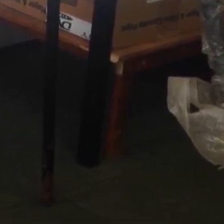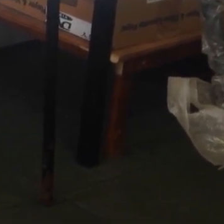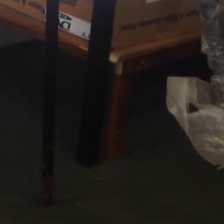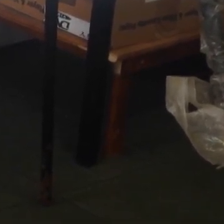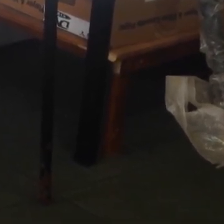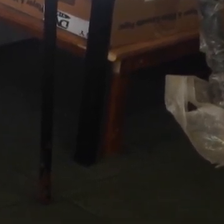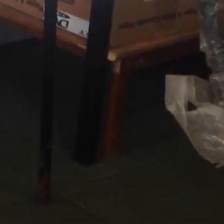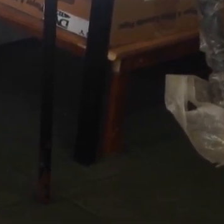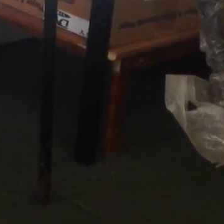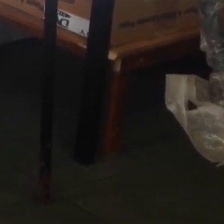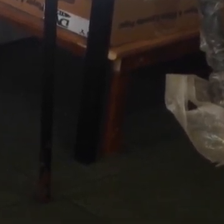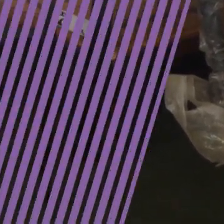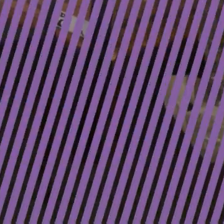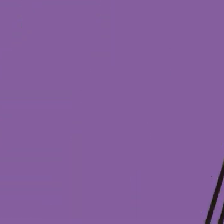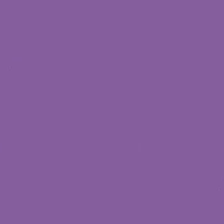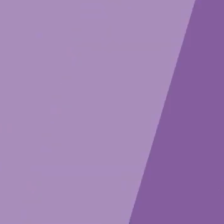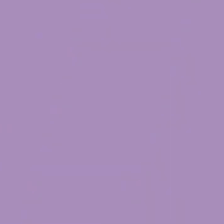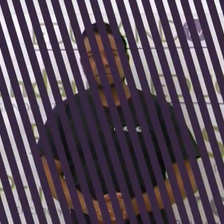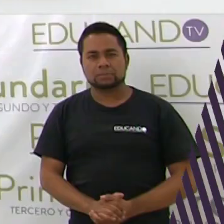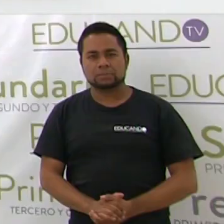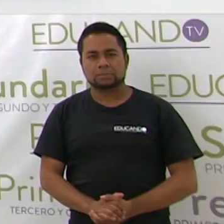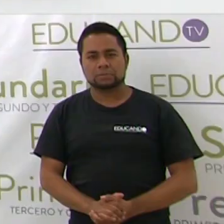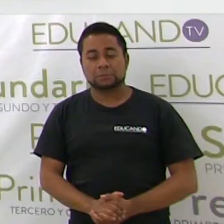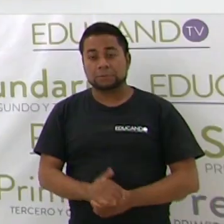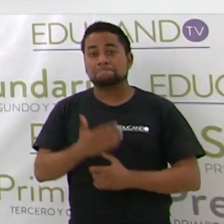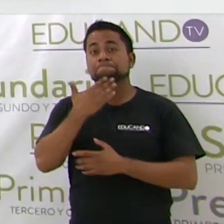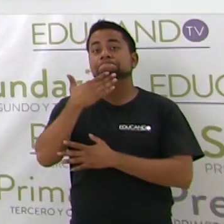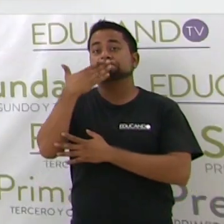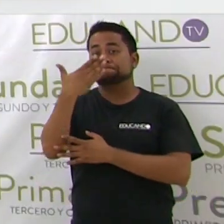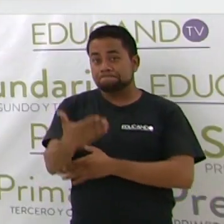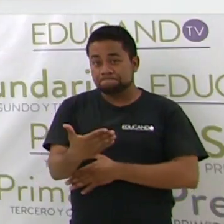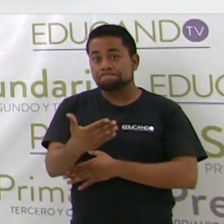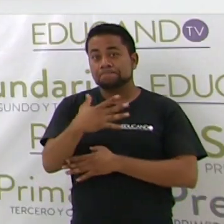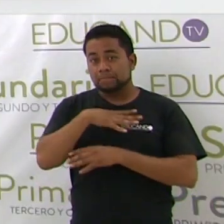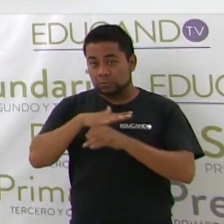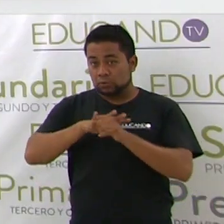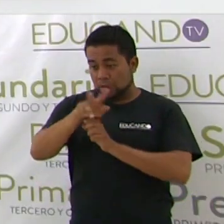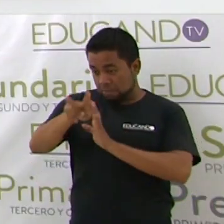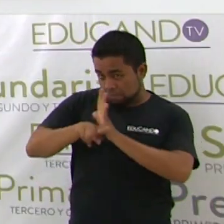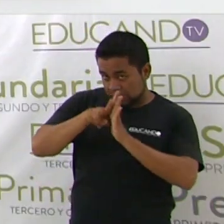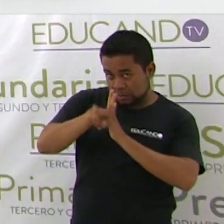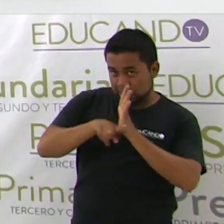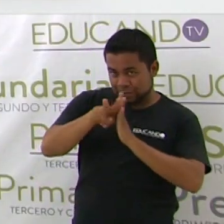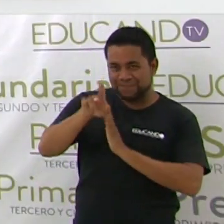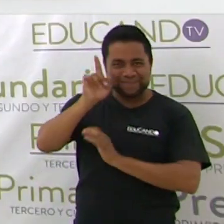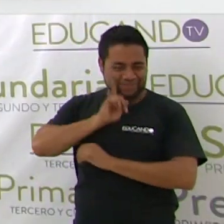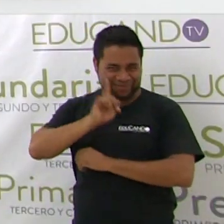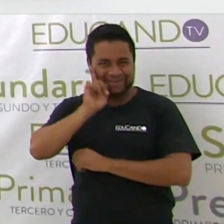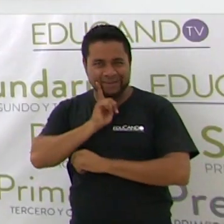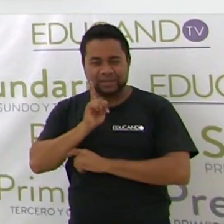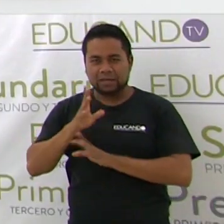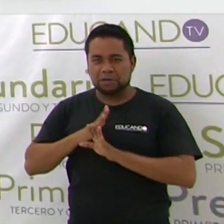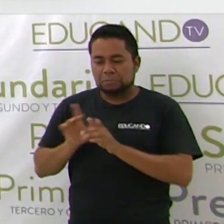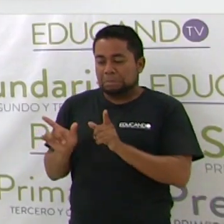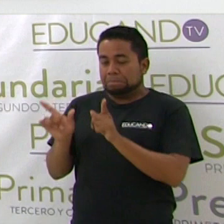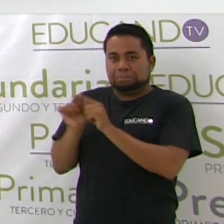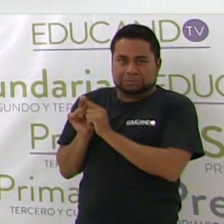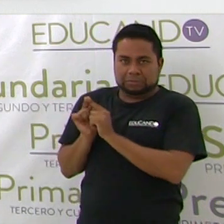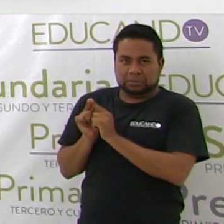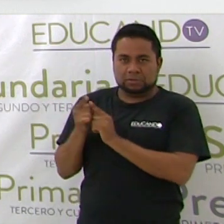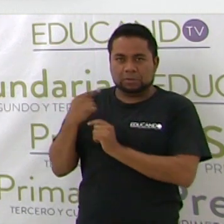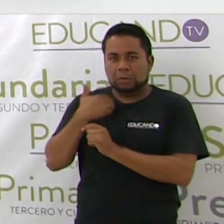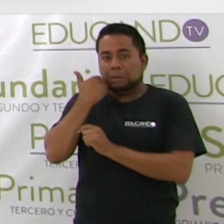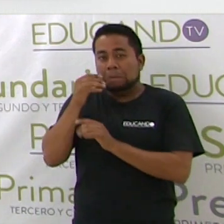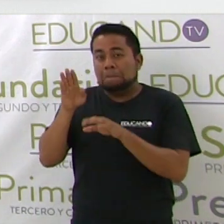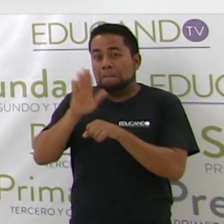utilicen su imaginación. Gracias. Ahora bien, ya vimos el video de Cindy. Está muy corto porque quisimos